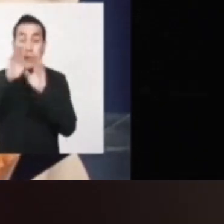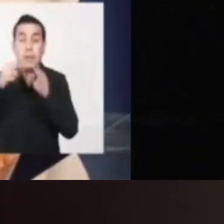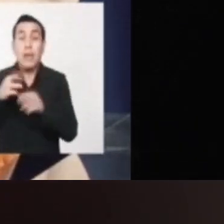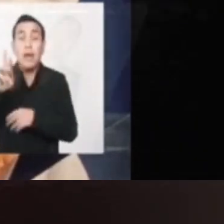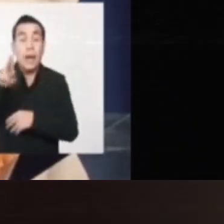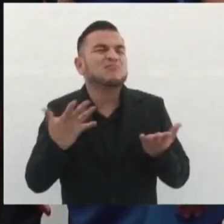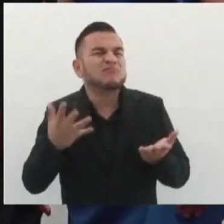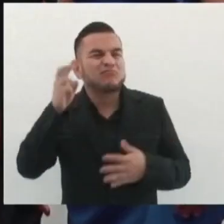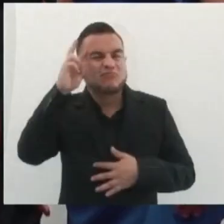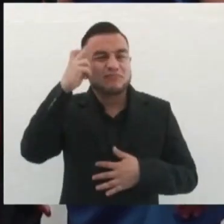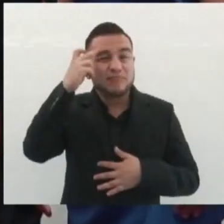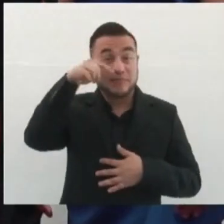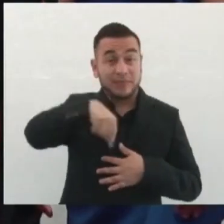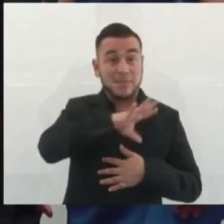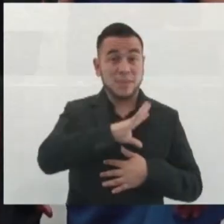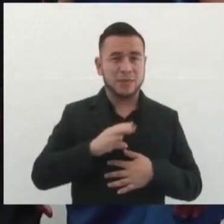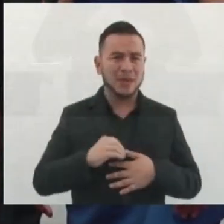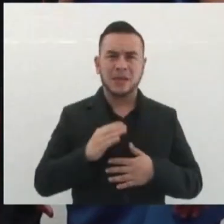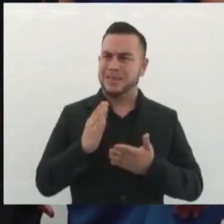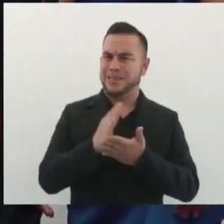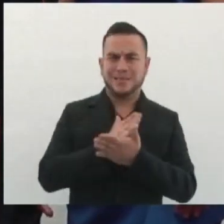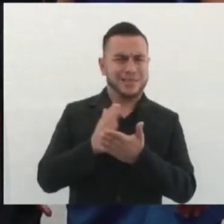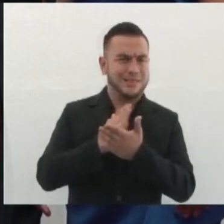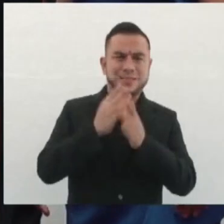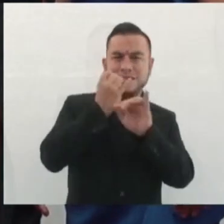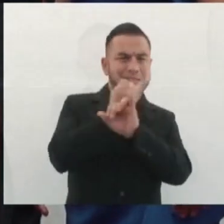y sus aliados. Nuestro país no es en realidad independiente.